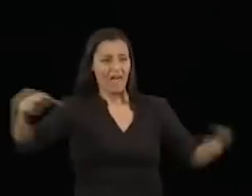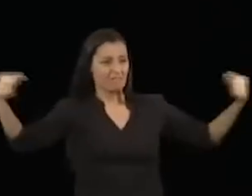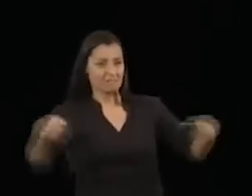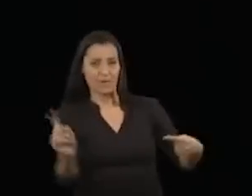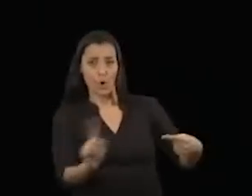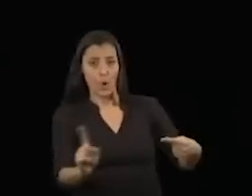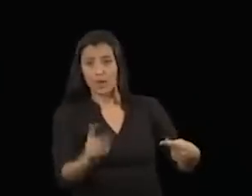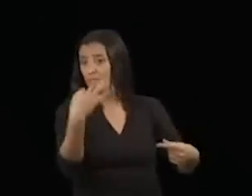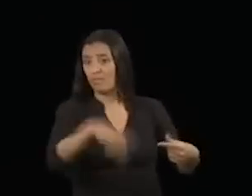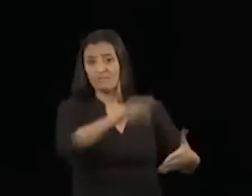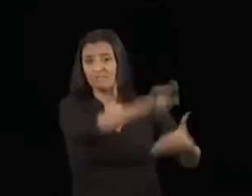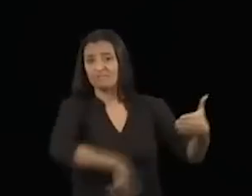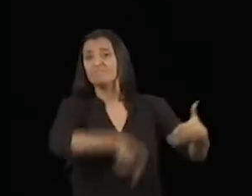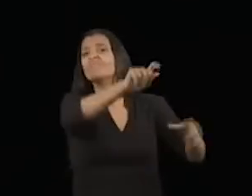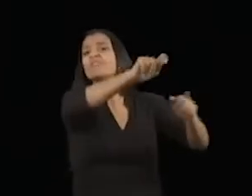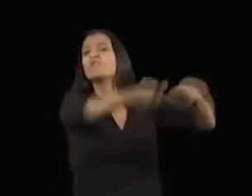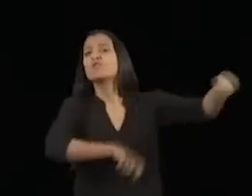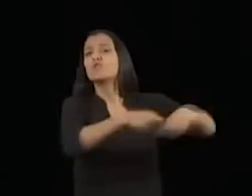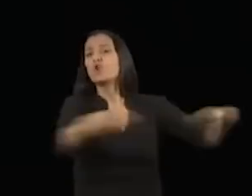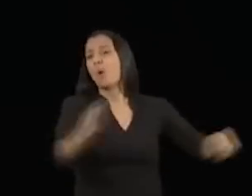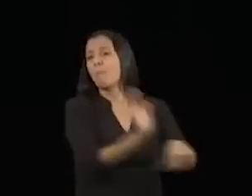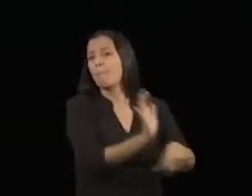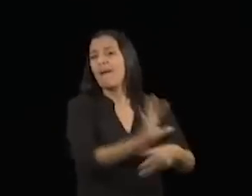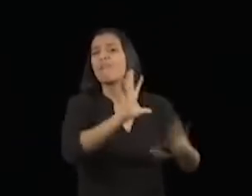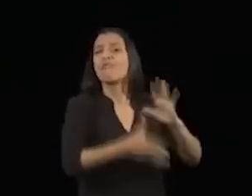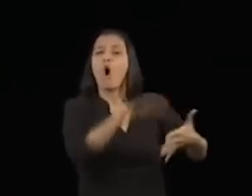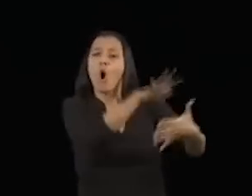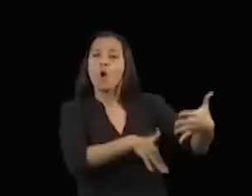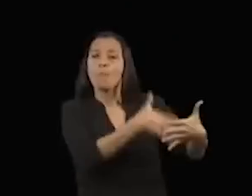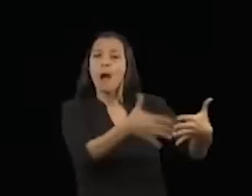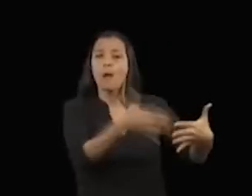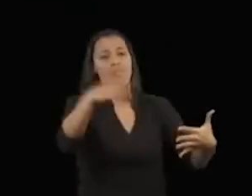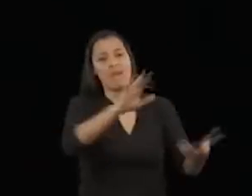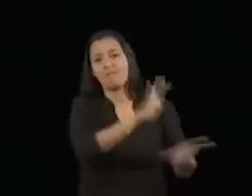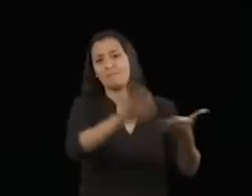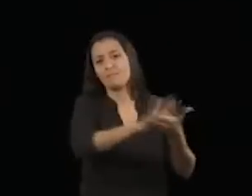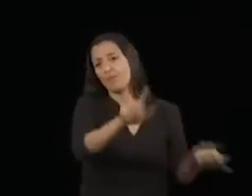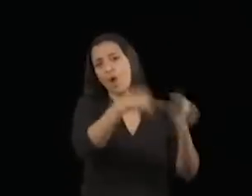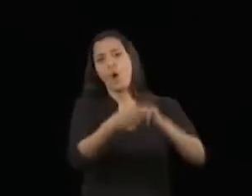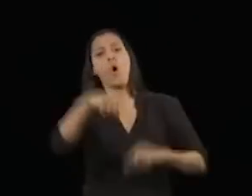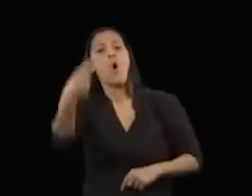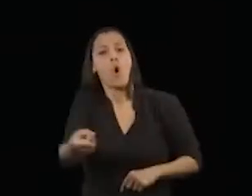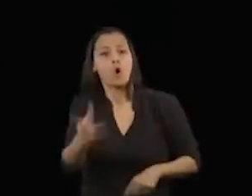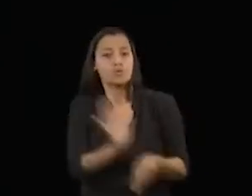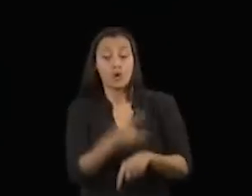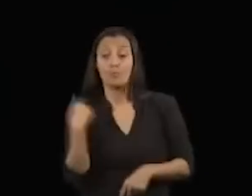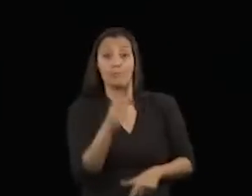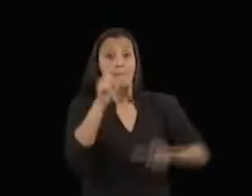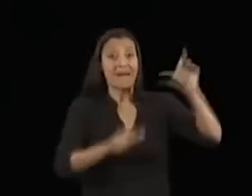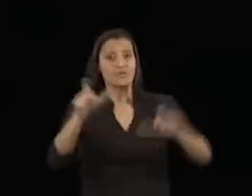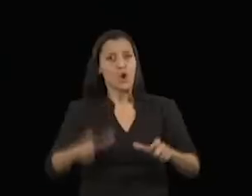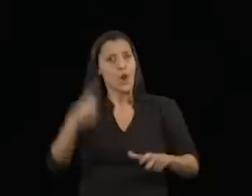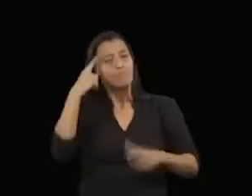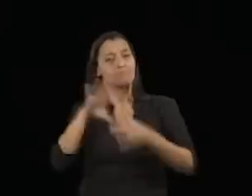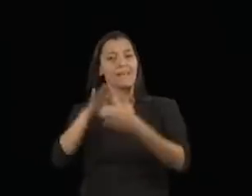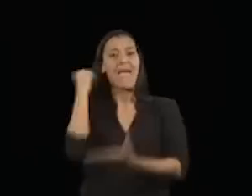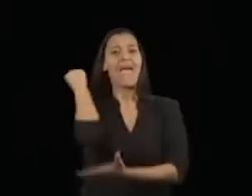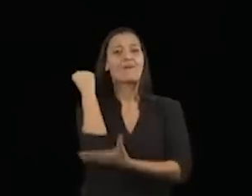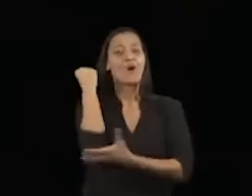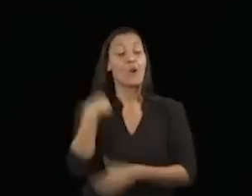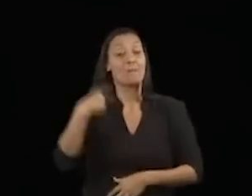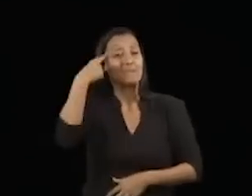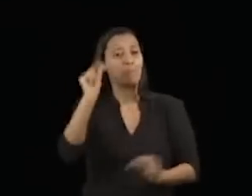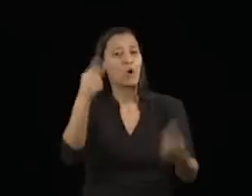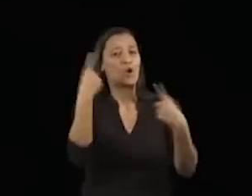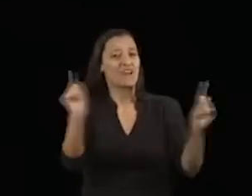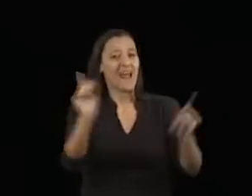rompan el modelo y hagan otro. Los economistas, no sé, se nos metió algo raro en la cabeza, como no tengo olfato, no